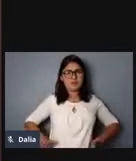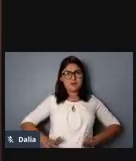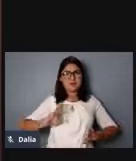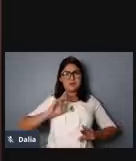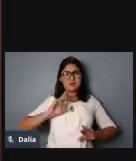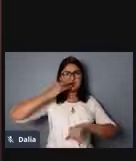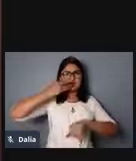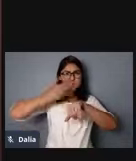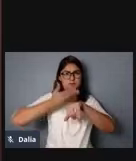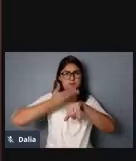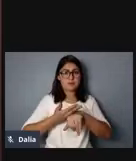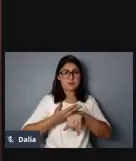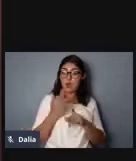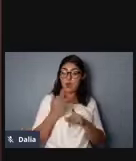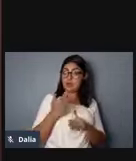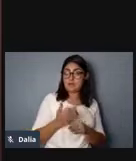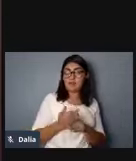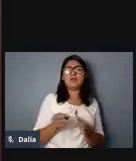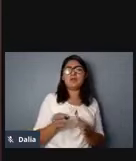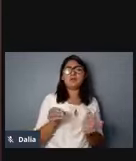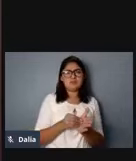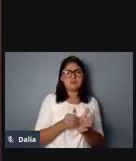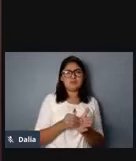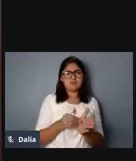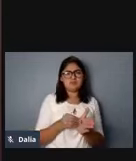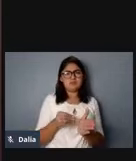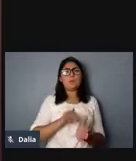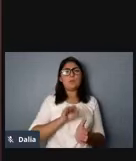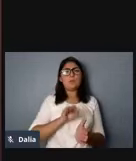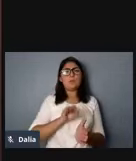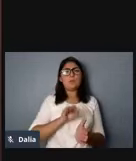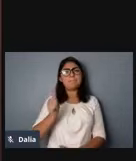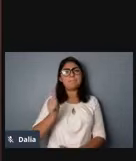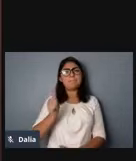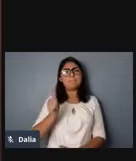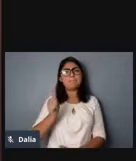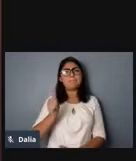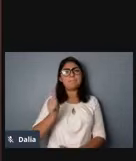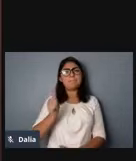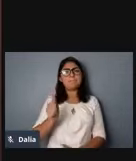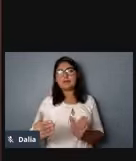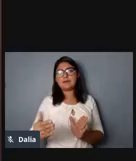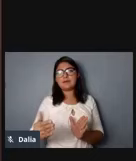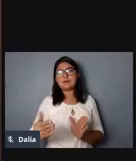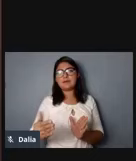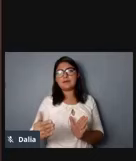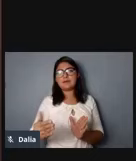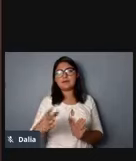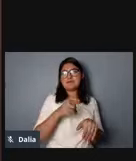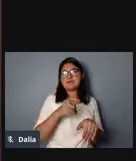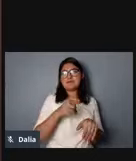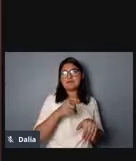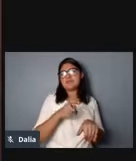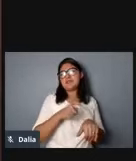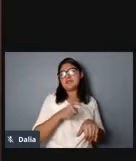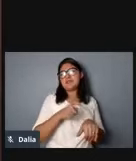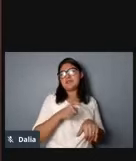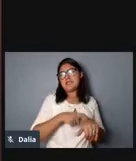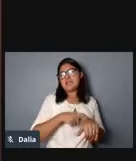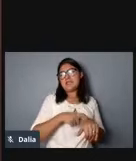todavía tenemos unos días, unos cuantos días, para